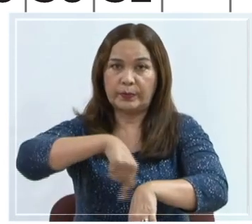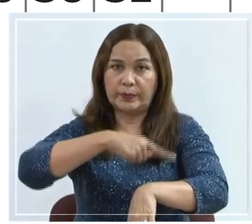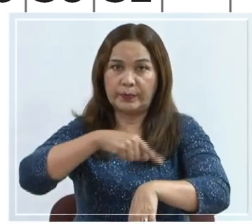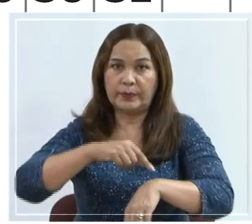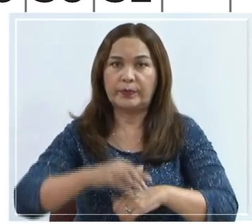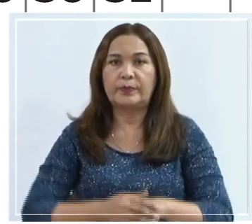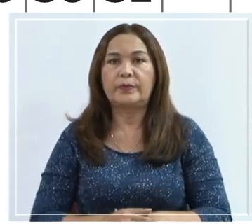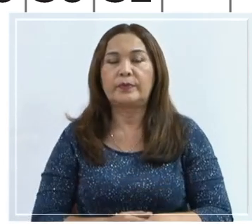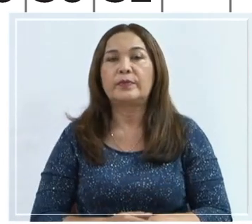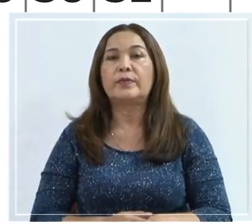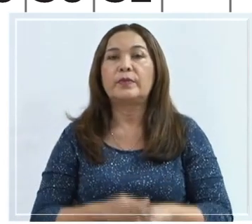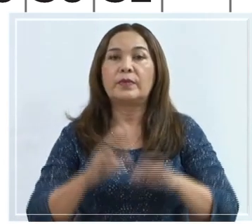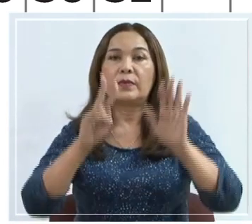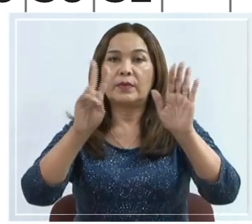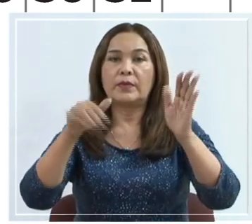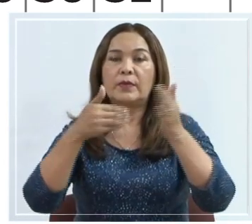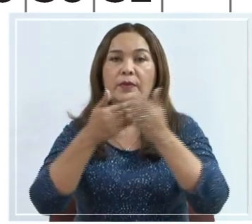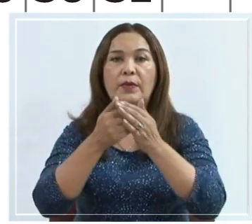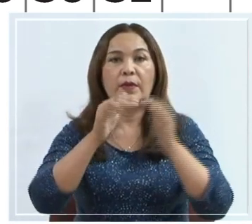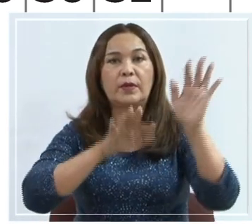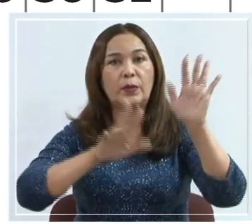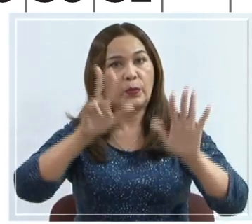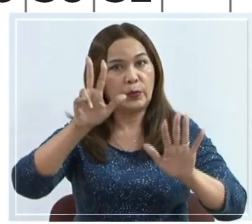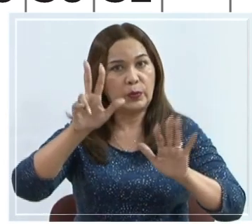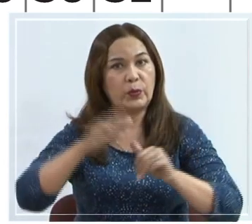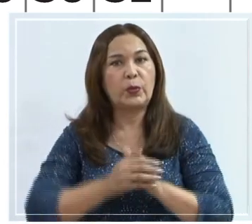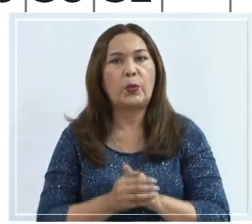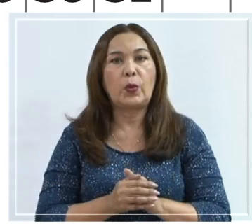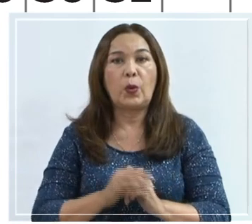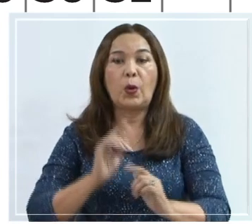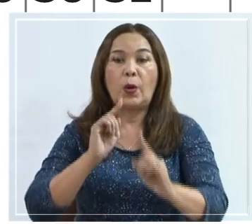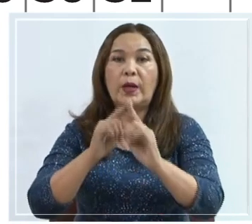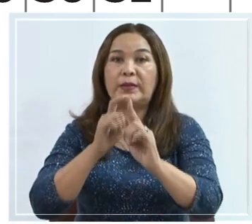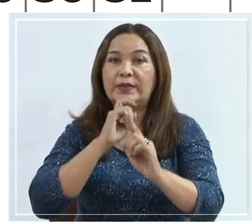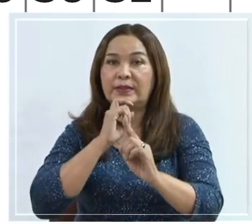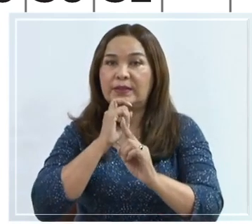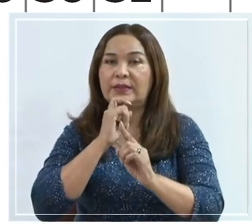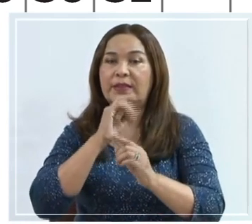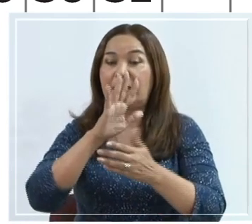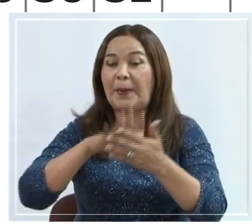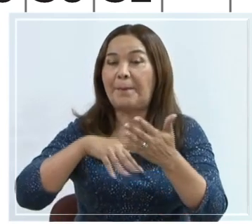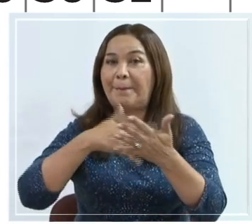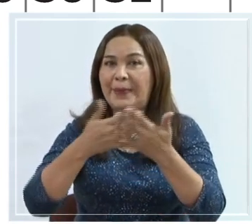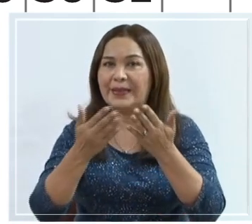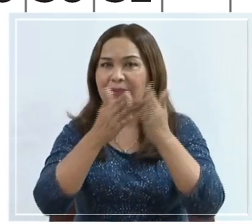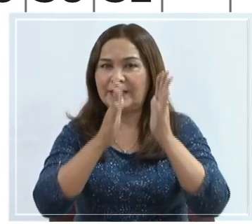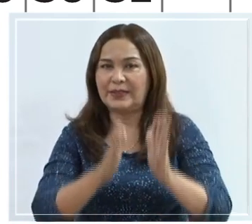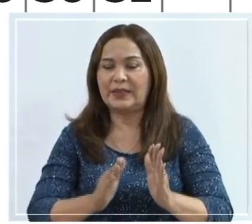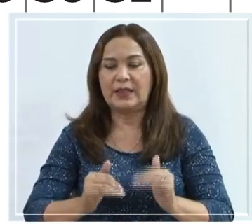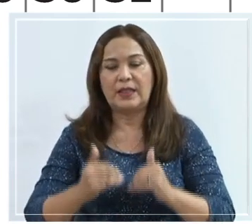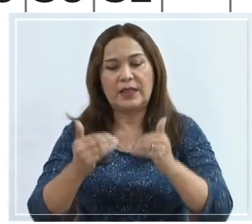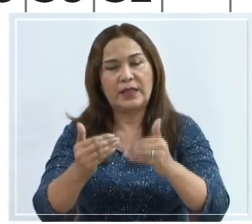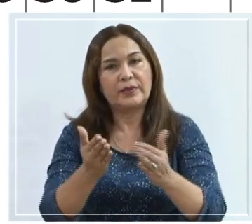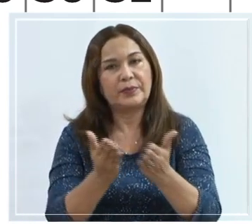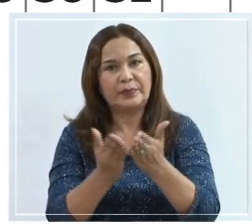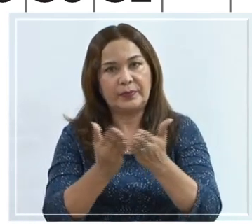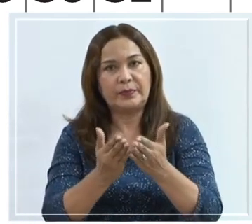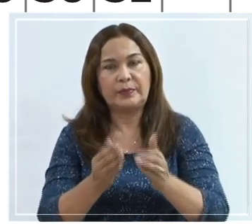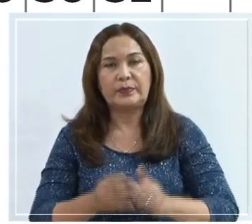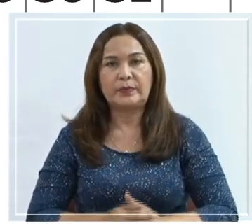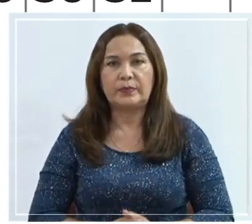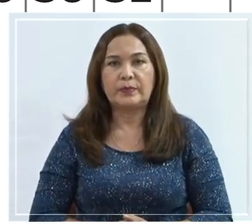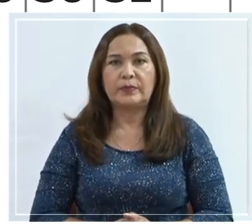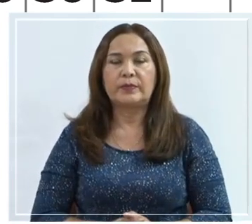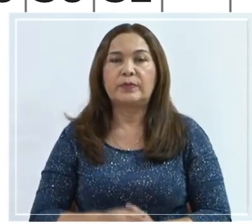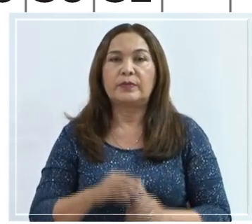periodo del día 7 al 18 reto estudiantil de matemática fase institucional